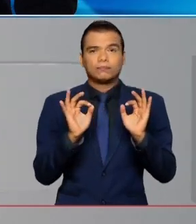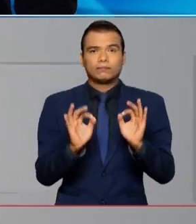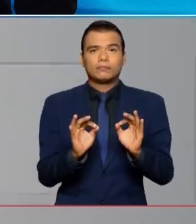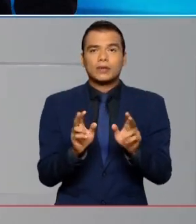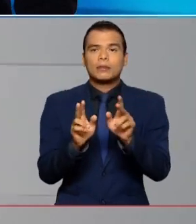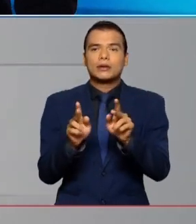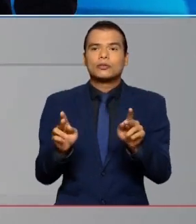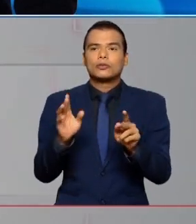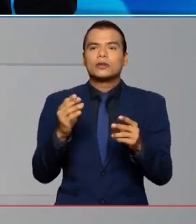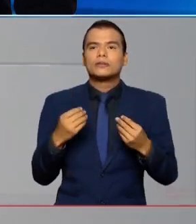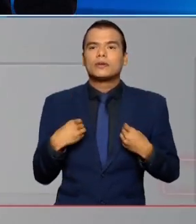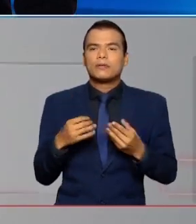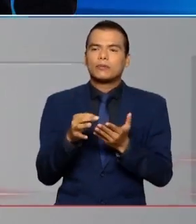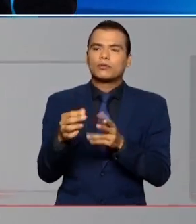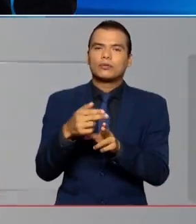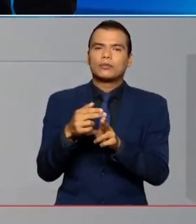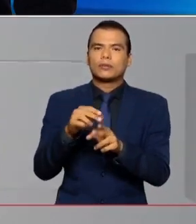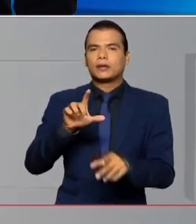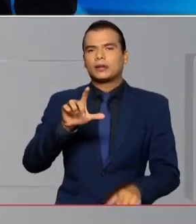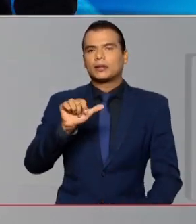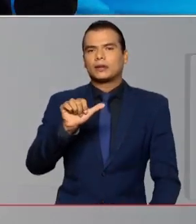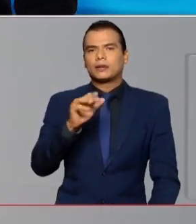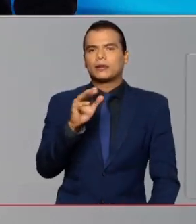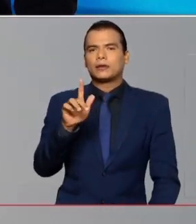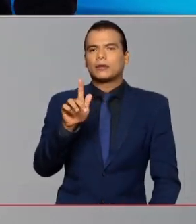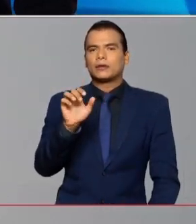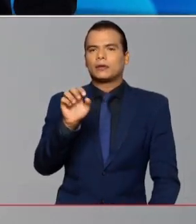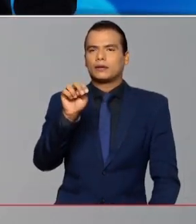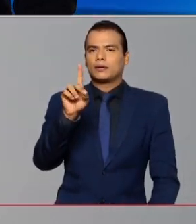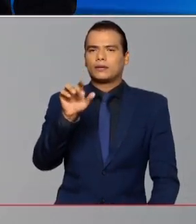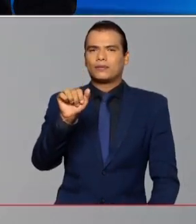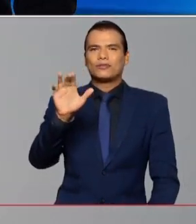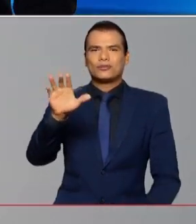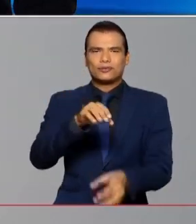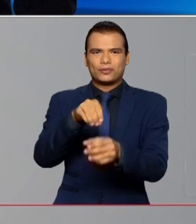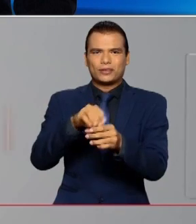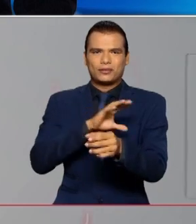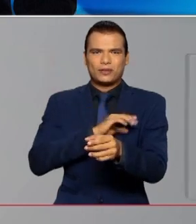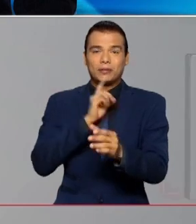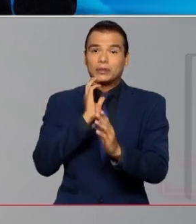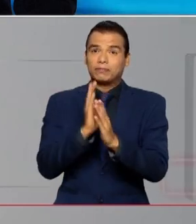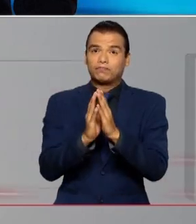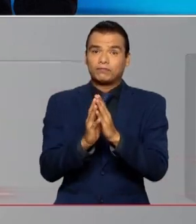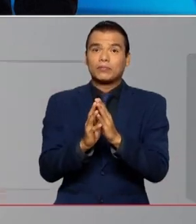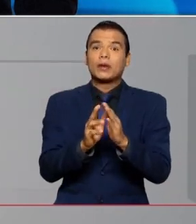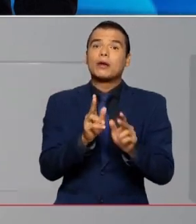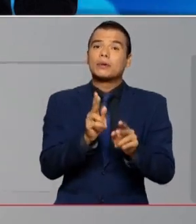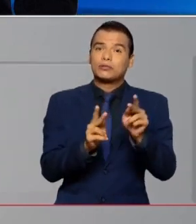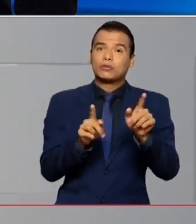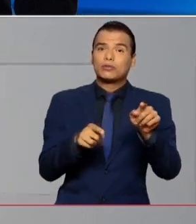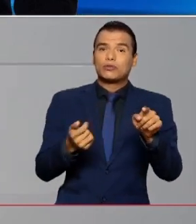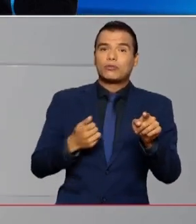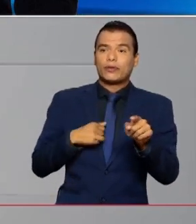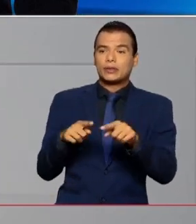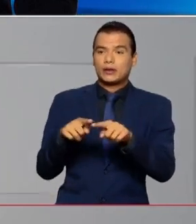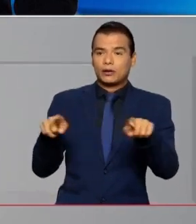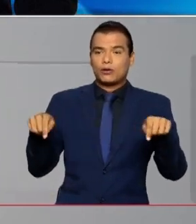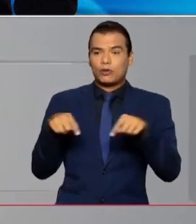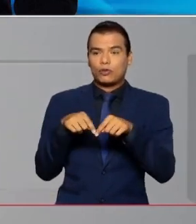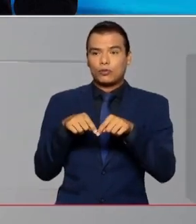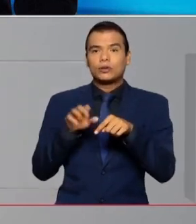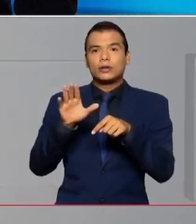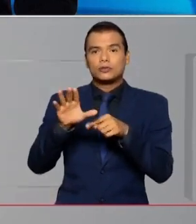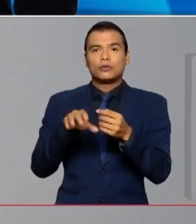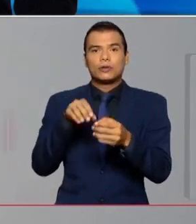Varios habitantes de la vereda La Fonda en zona rural de Cali denuncian intentos de invasión de algunos terrenos. Uno de ellos administrado